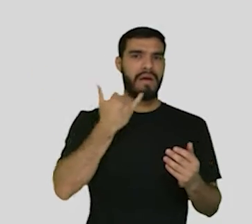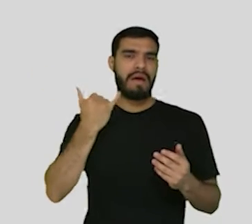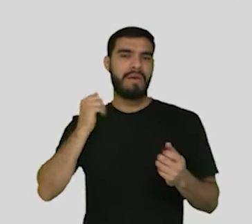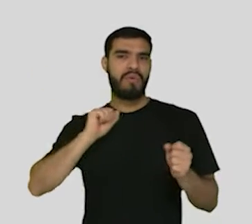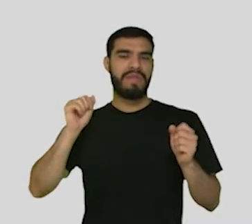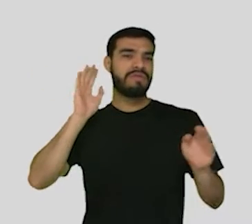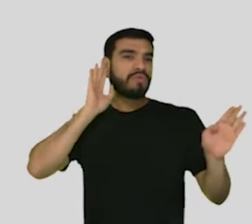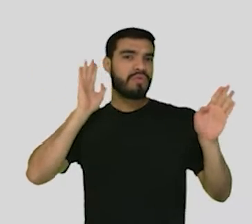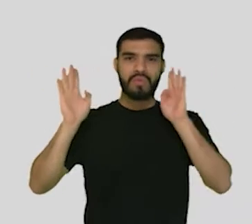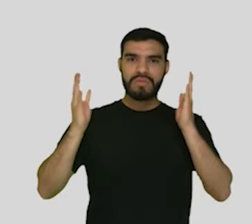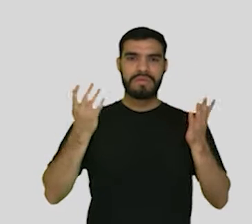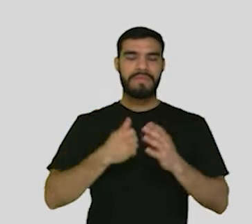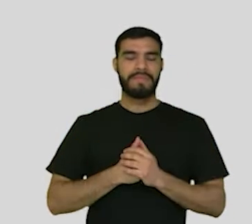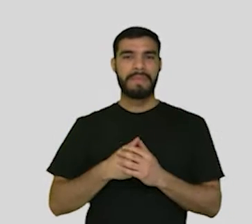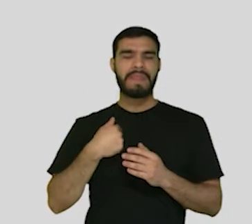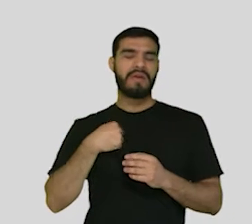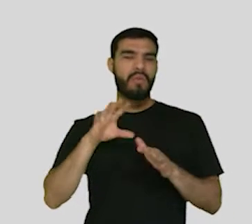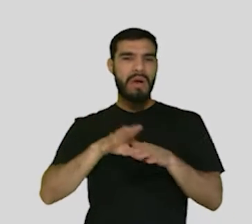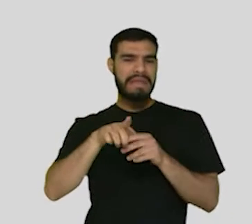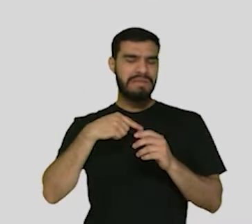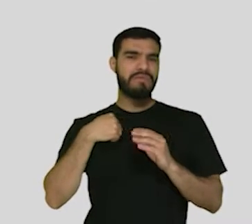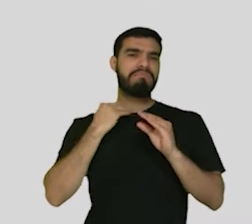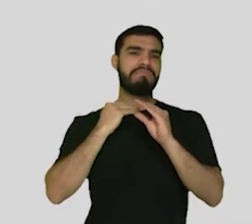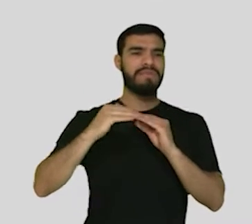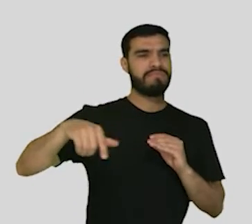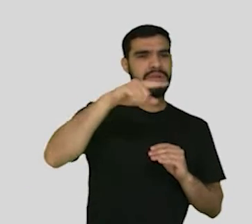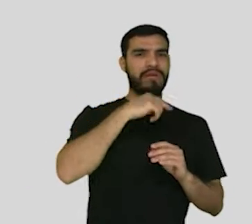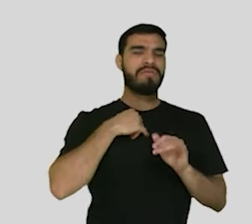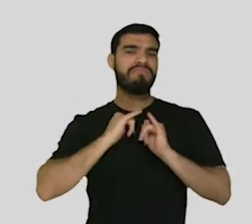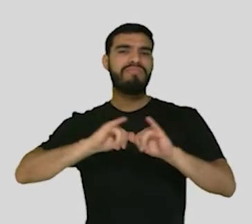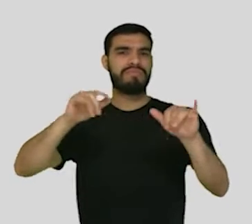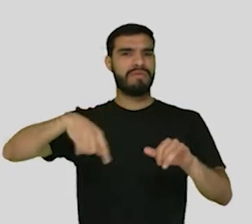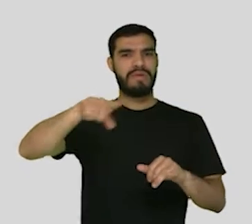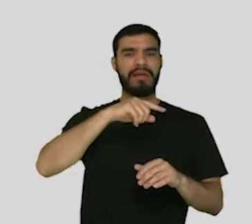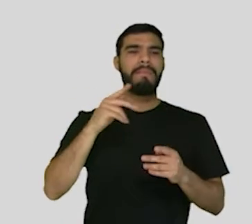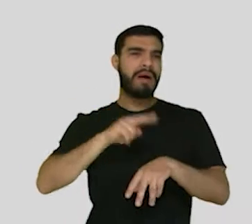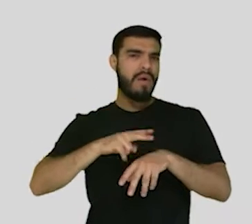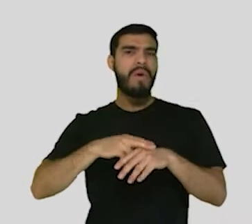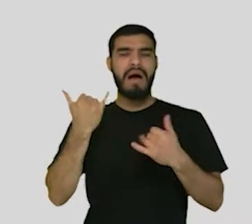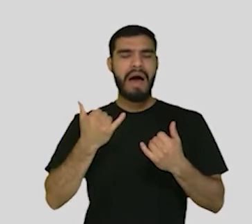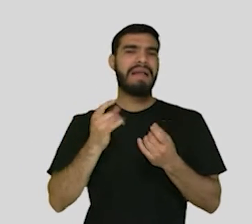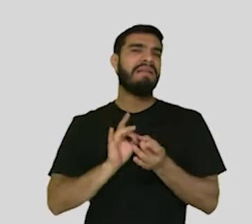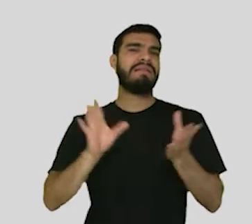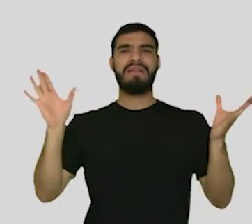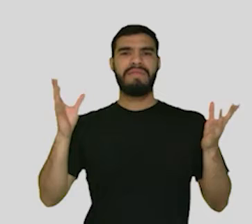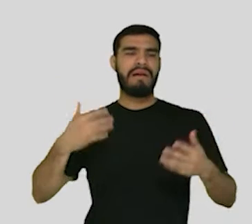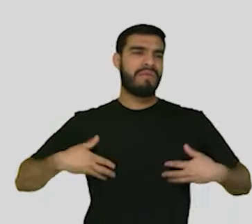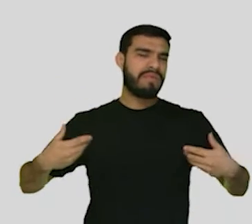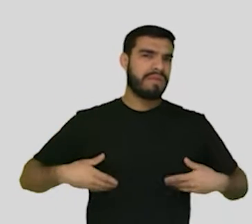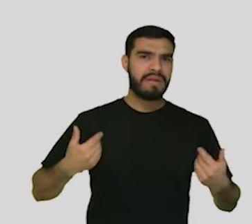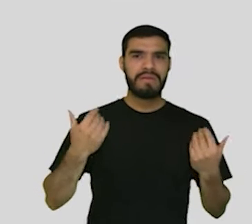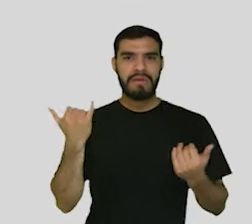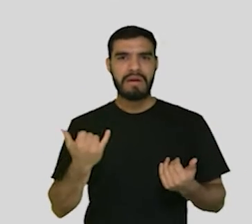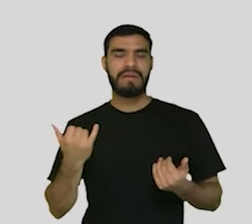por ejemplo mi peten cuña indígena trans joicoba soja mutepa yepa japeape